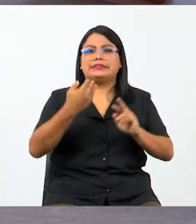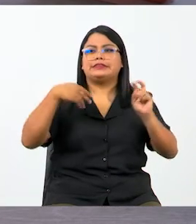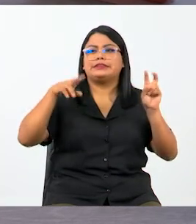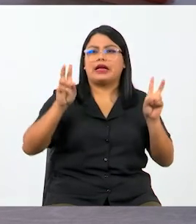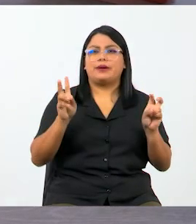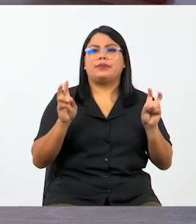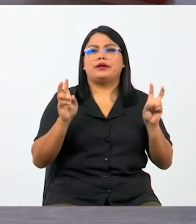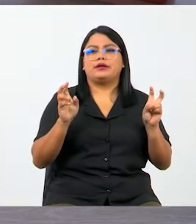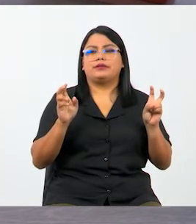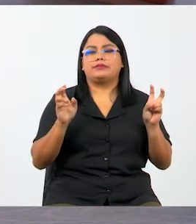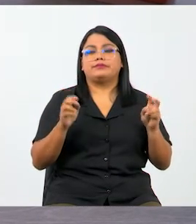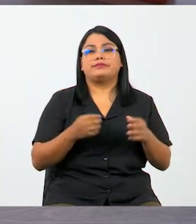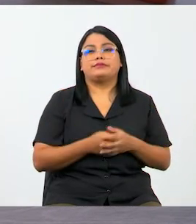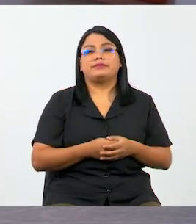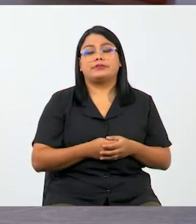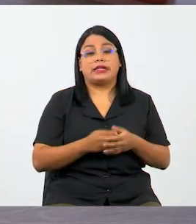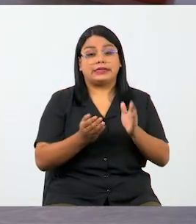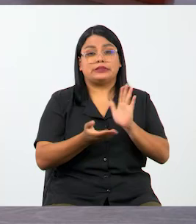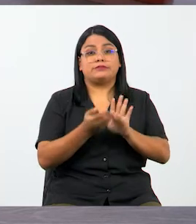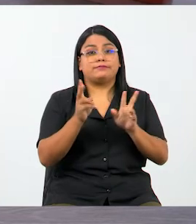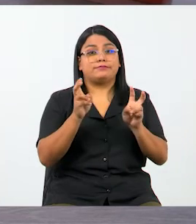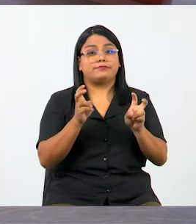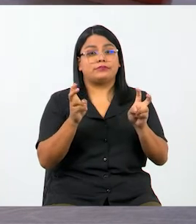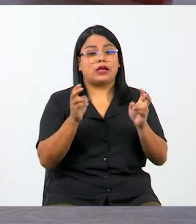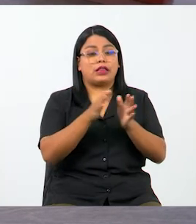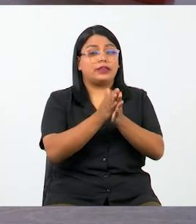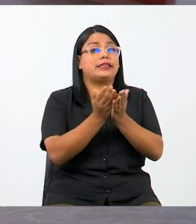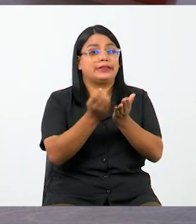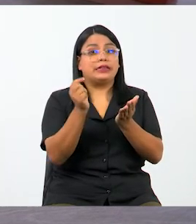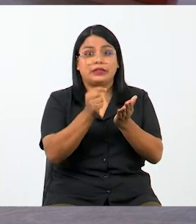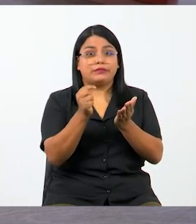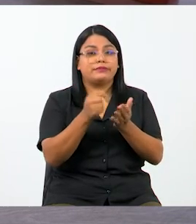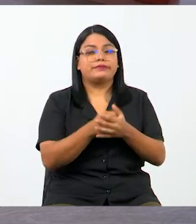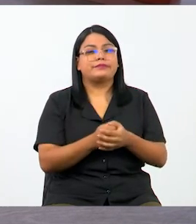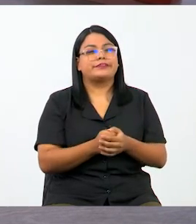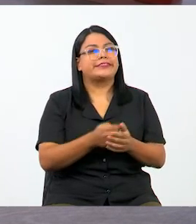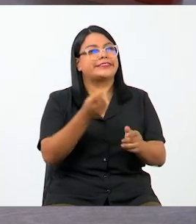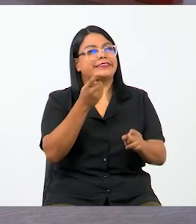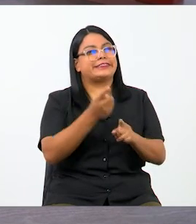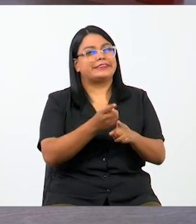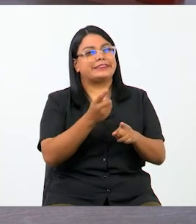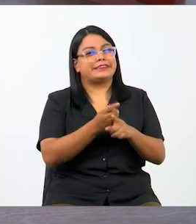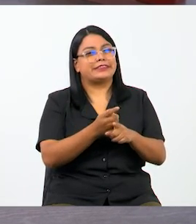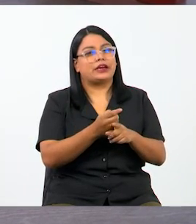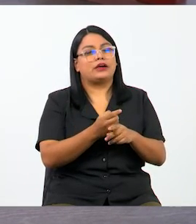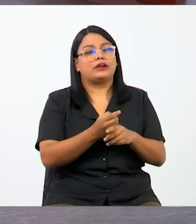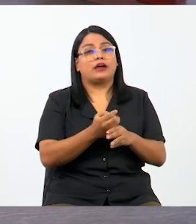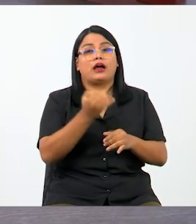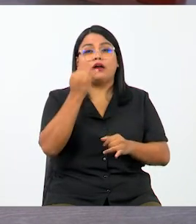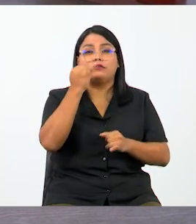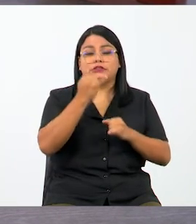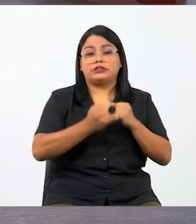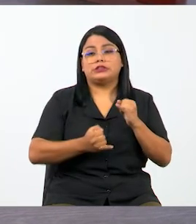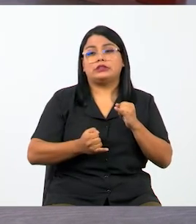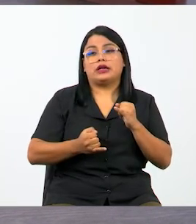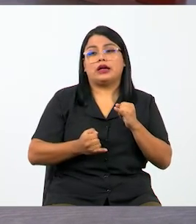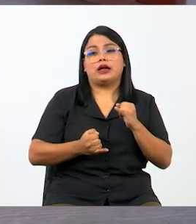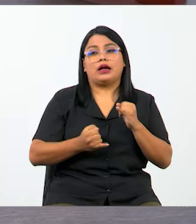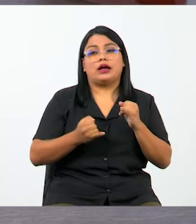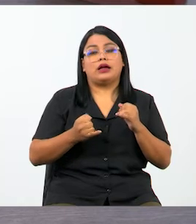los contenidos del libro de texto. Así es, y al final de estas orientaciones metodológicas lo